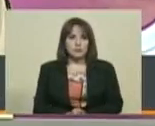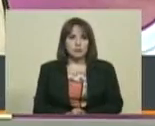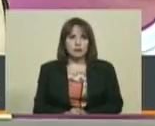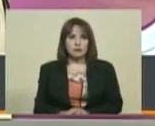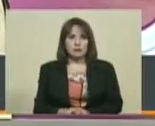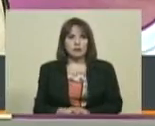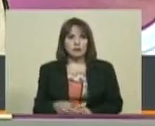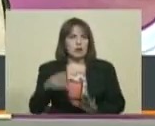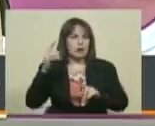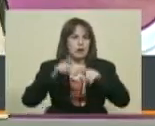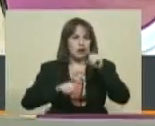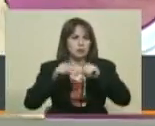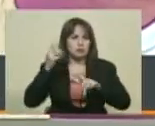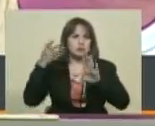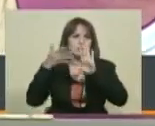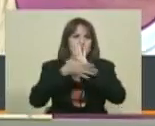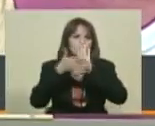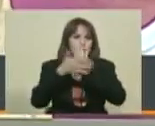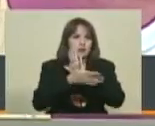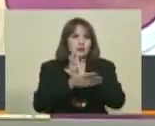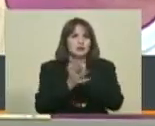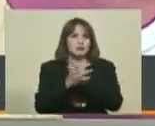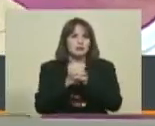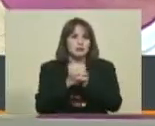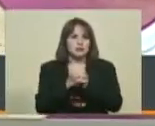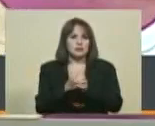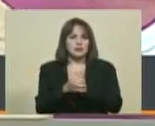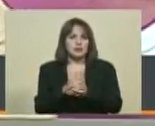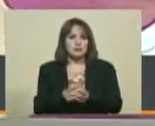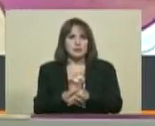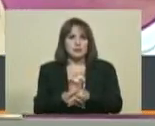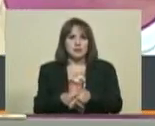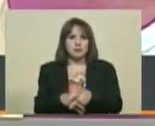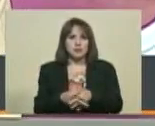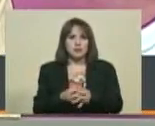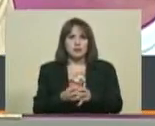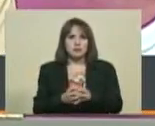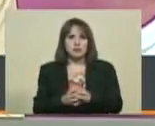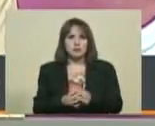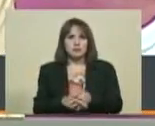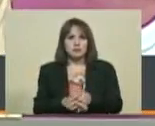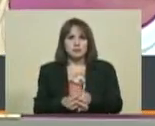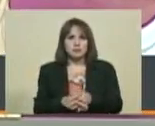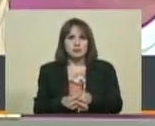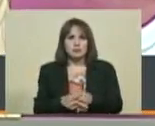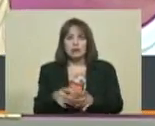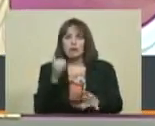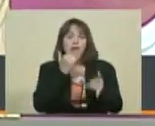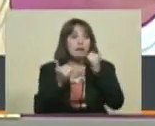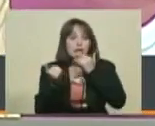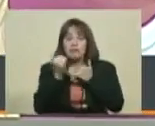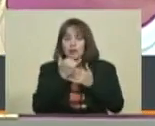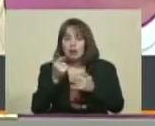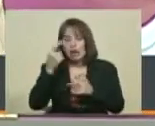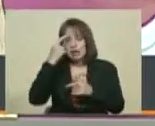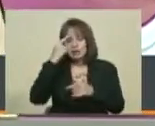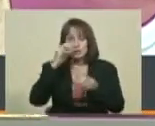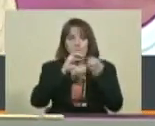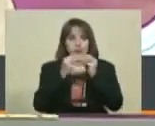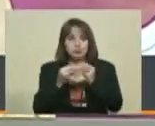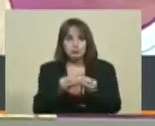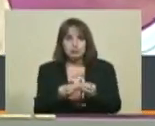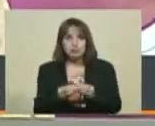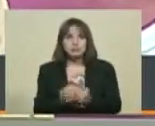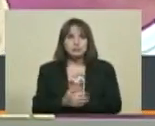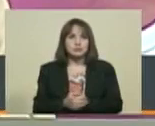de lo sucedido, los logros, los avances, los retrocesos, los errores, las dificultades. En